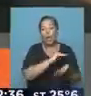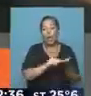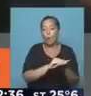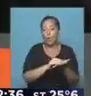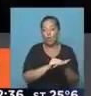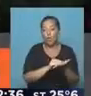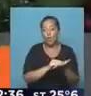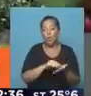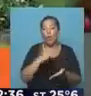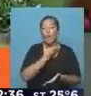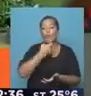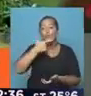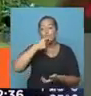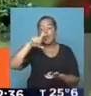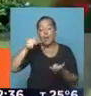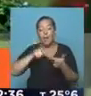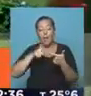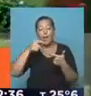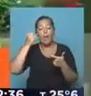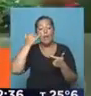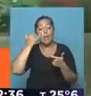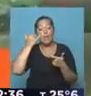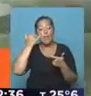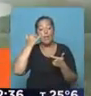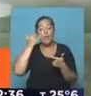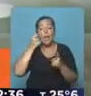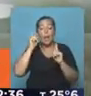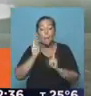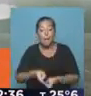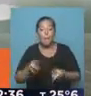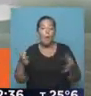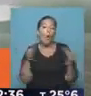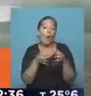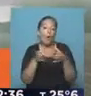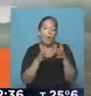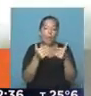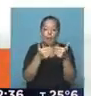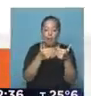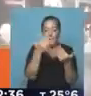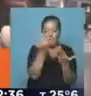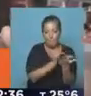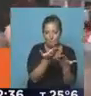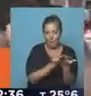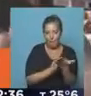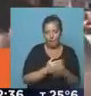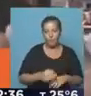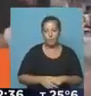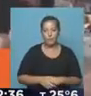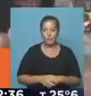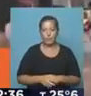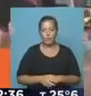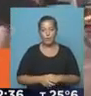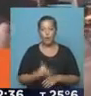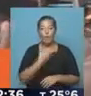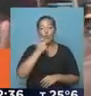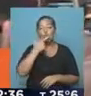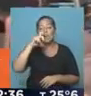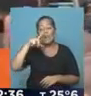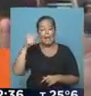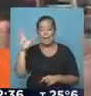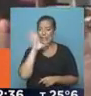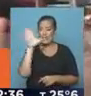Ramón Fonseca Mora y jürgen mosac el mismo estudio involucrado en los panam papers mosa Fonseca que no tiene nada que ver con